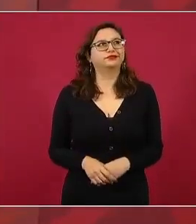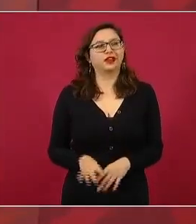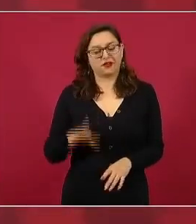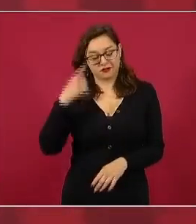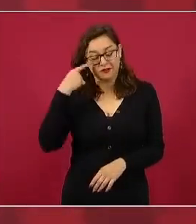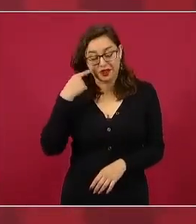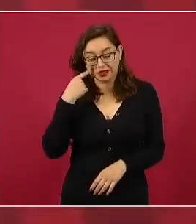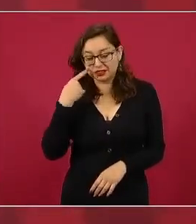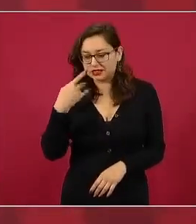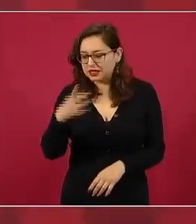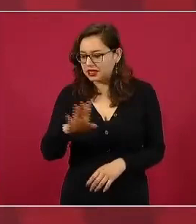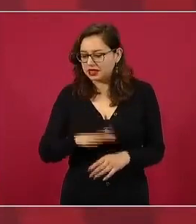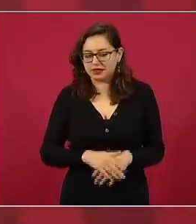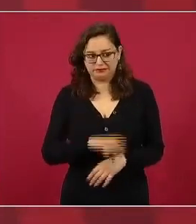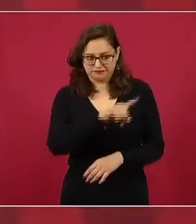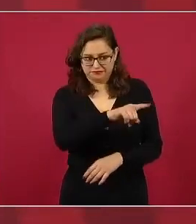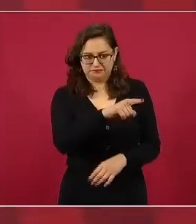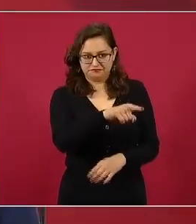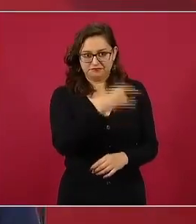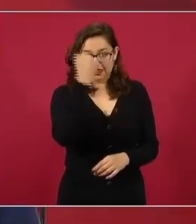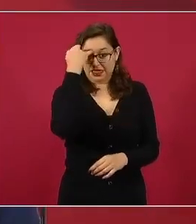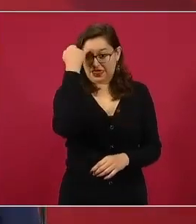hijo.